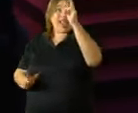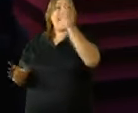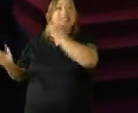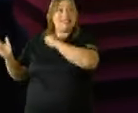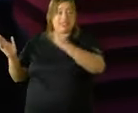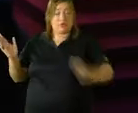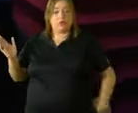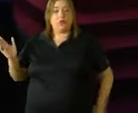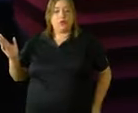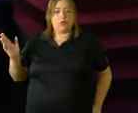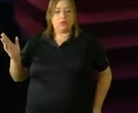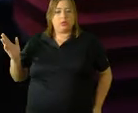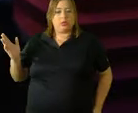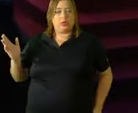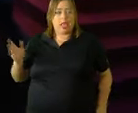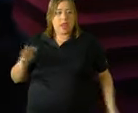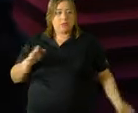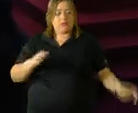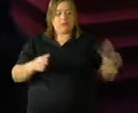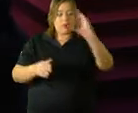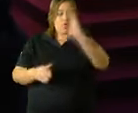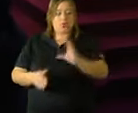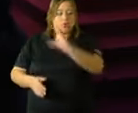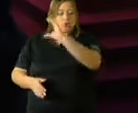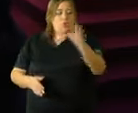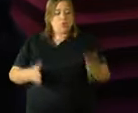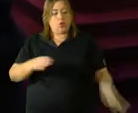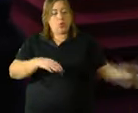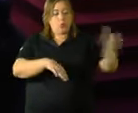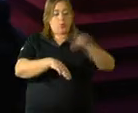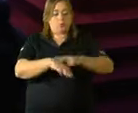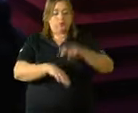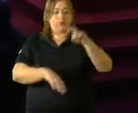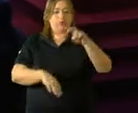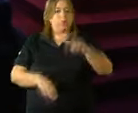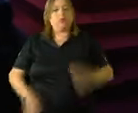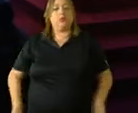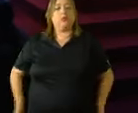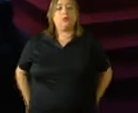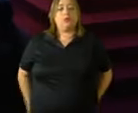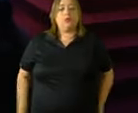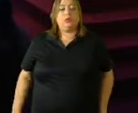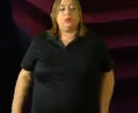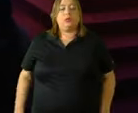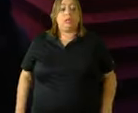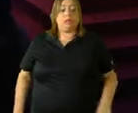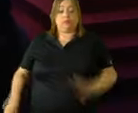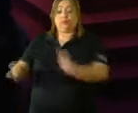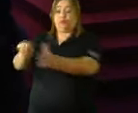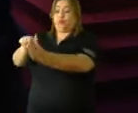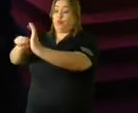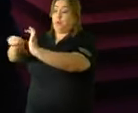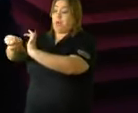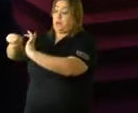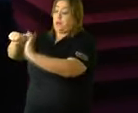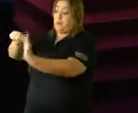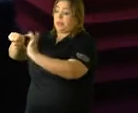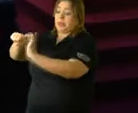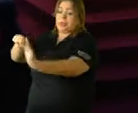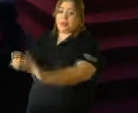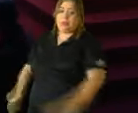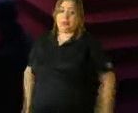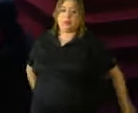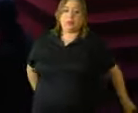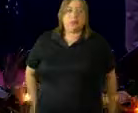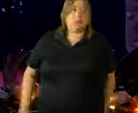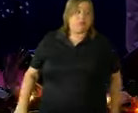que Dios le levantó de entre los muertos. Y lo más interesante, yo acabo de venir de allá. La tumba estaba hacia hijo. Mírame, habrá